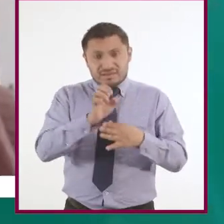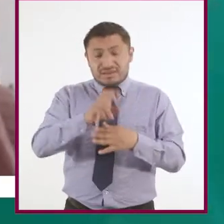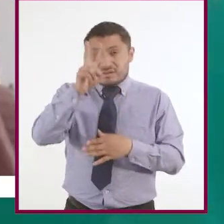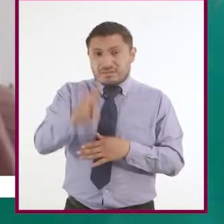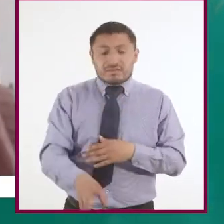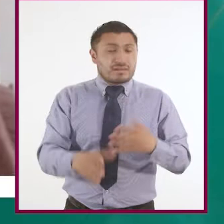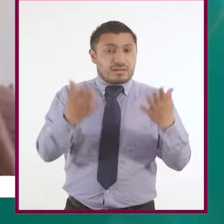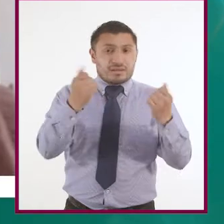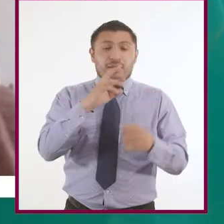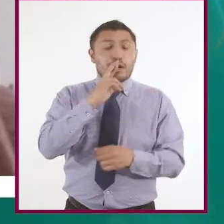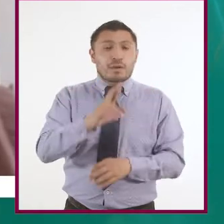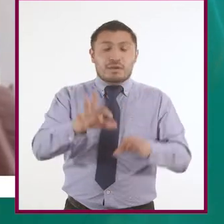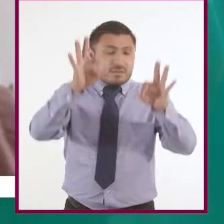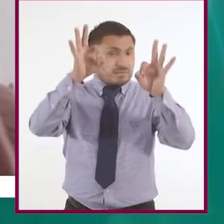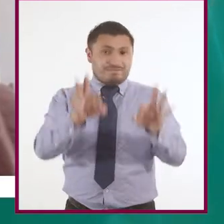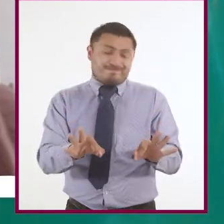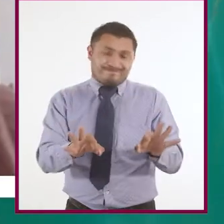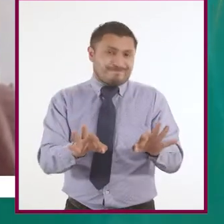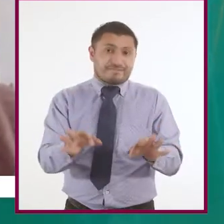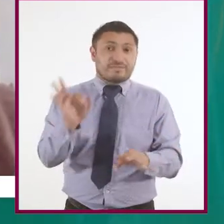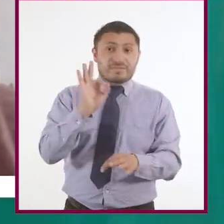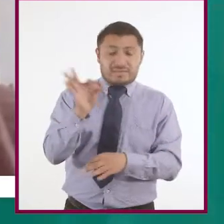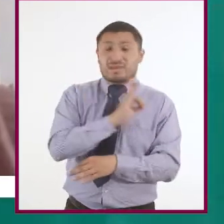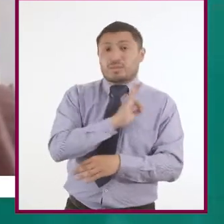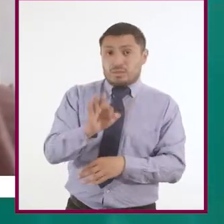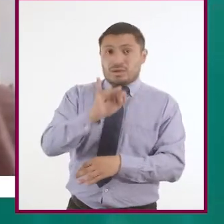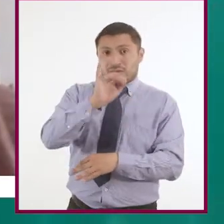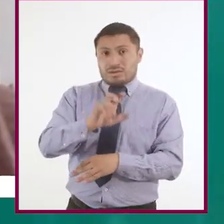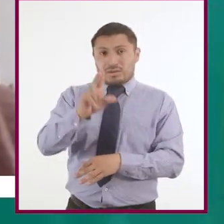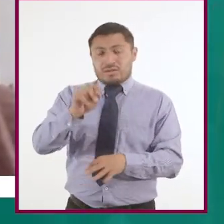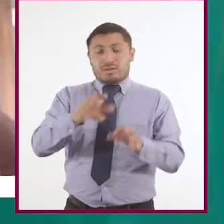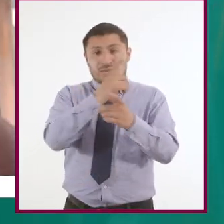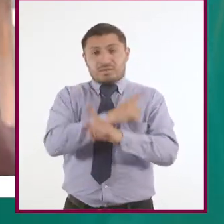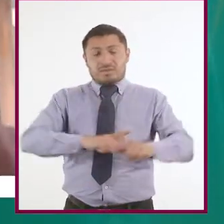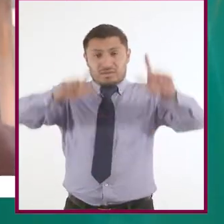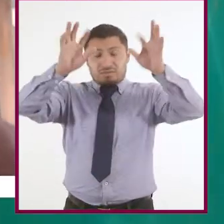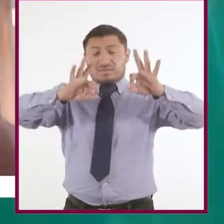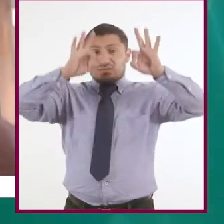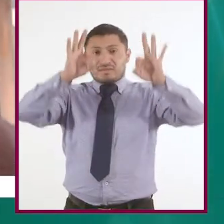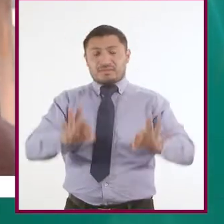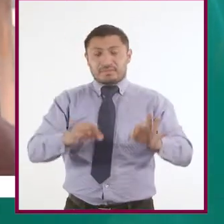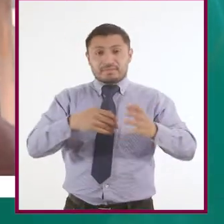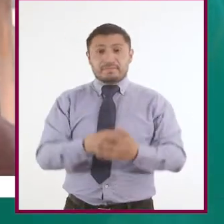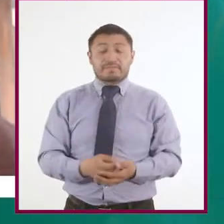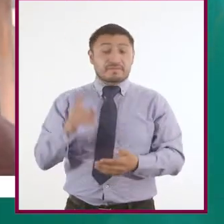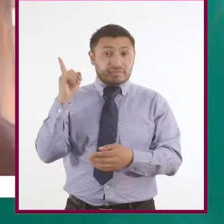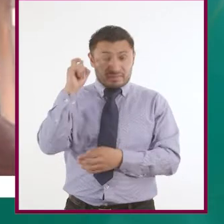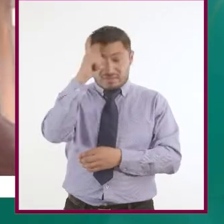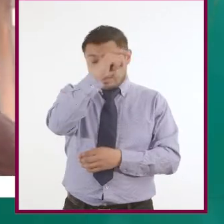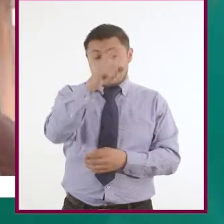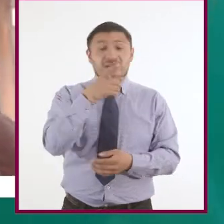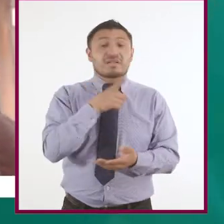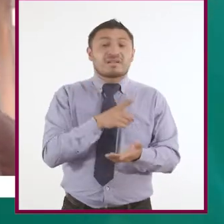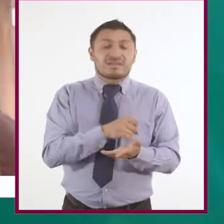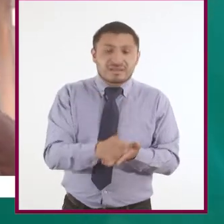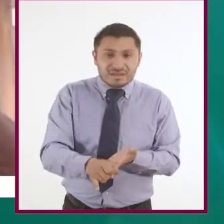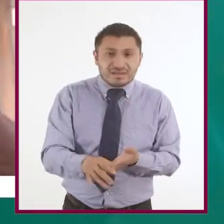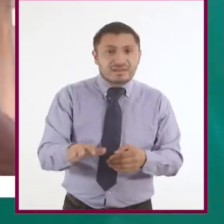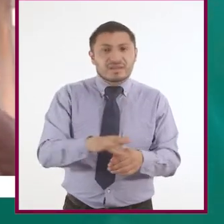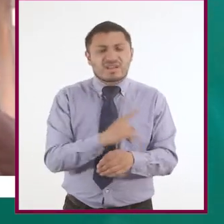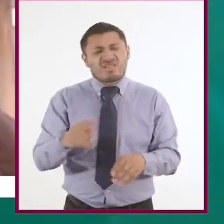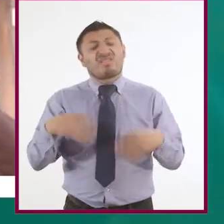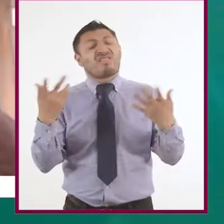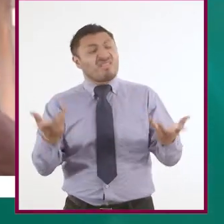una respuesta definitiva de si podemos ser absolutamente libres. Nos cuesta trabajo tomar decisiones porque no